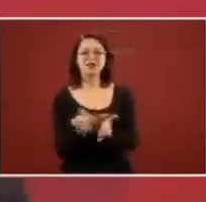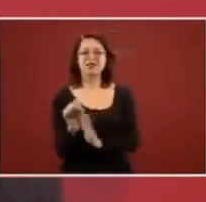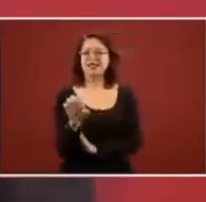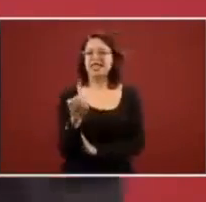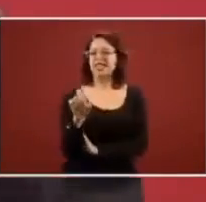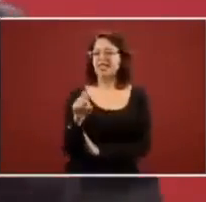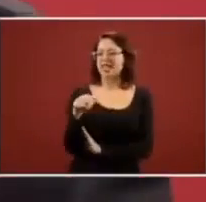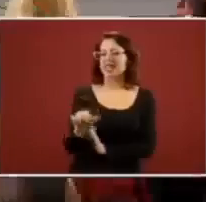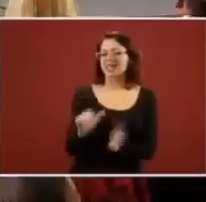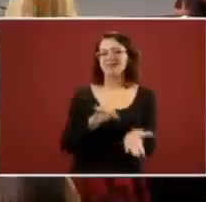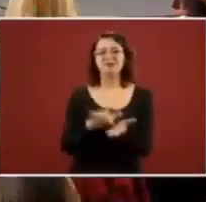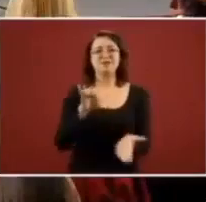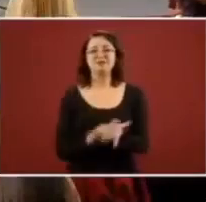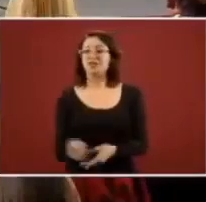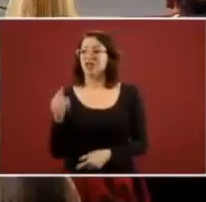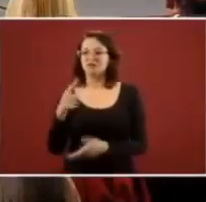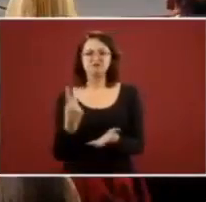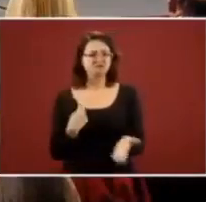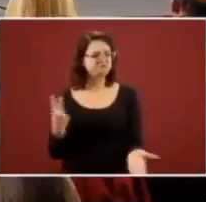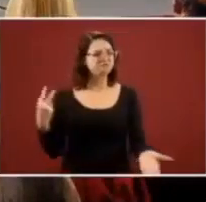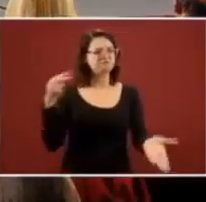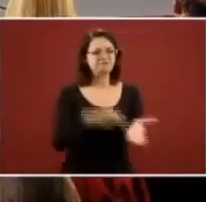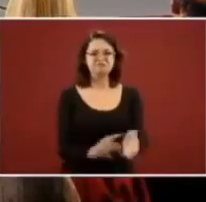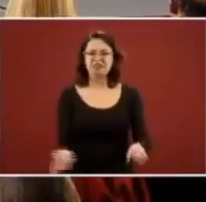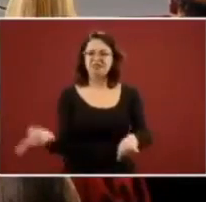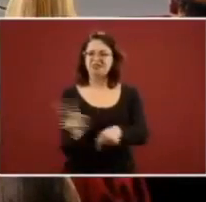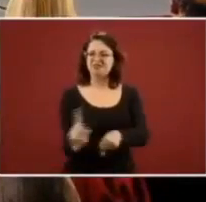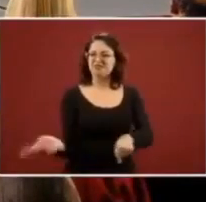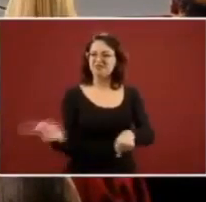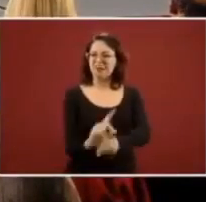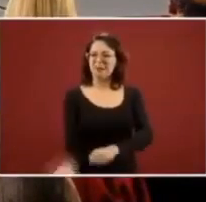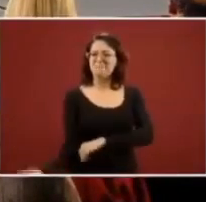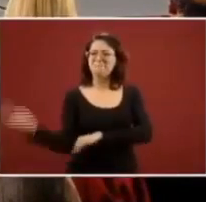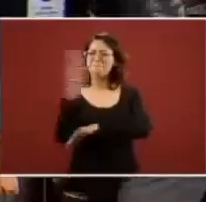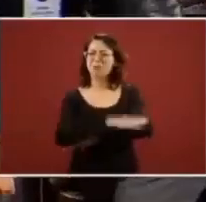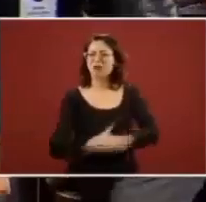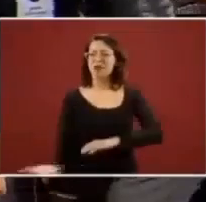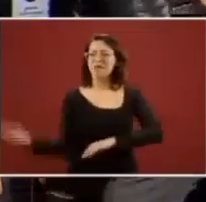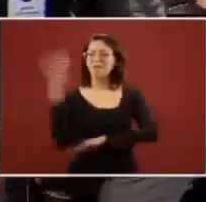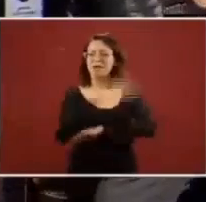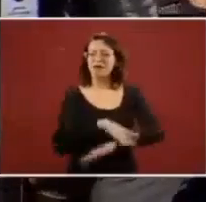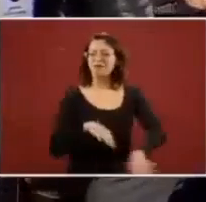Ahí están día y noche trabajando.